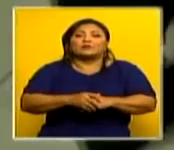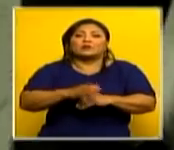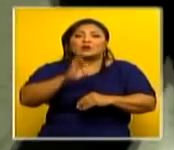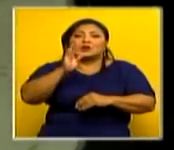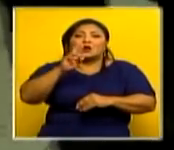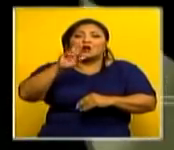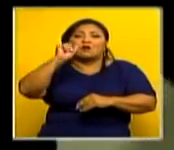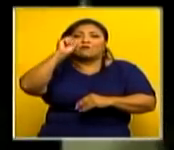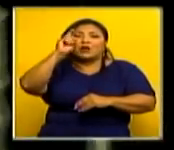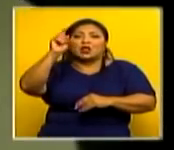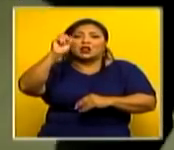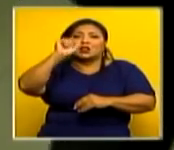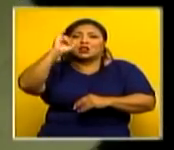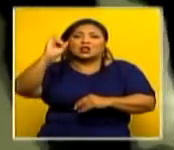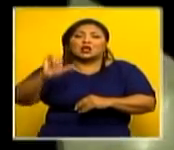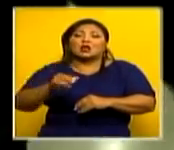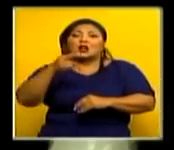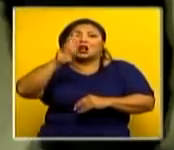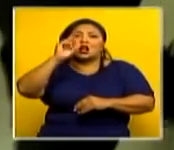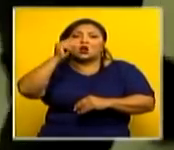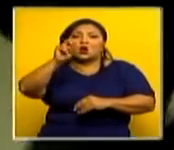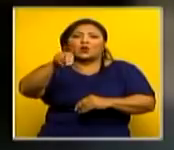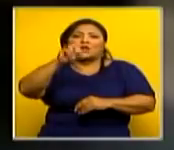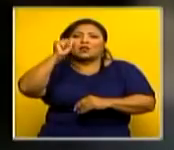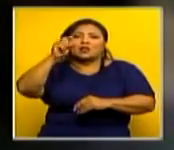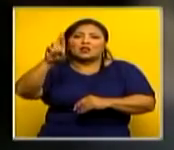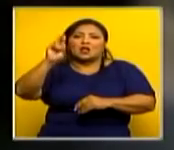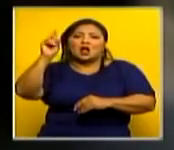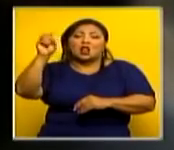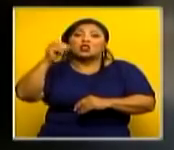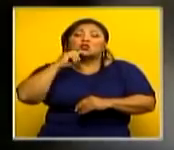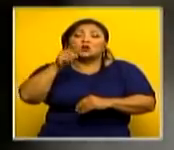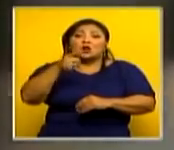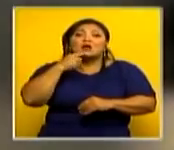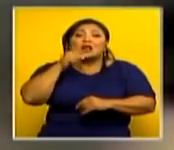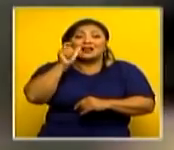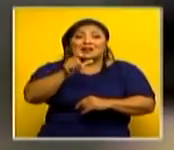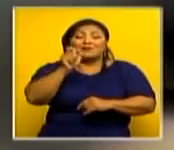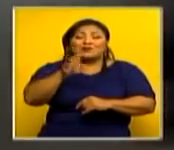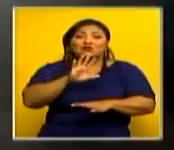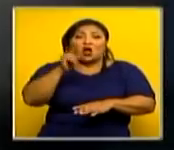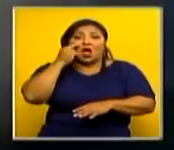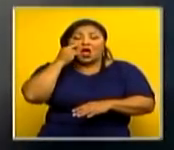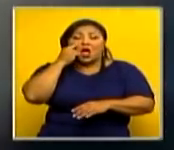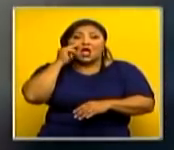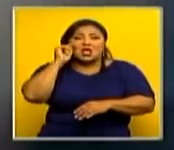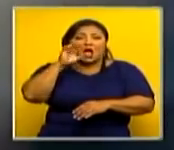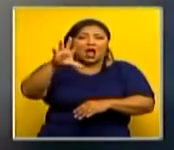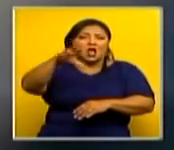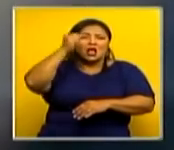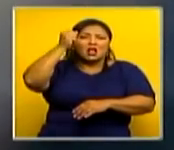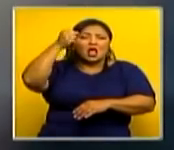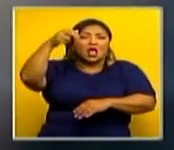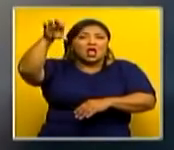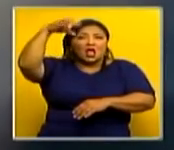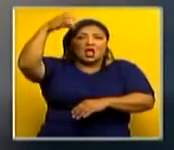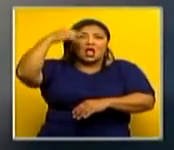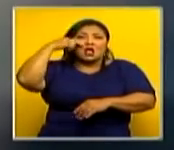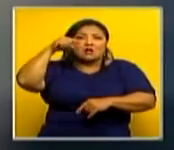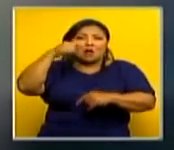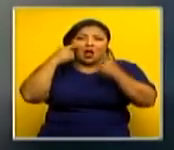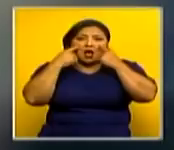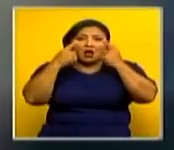Freddy Leonardo Reyes Marín y es la persona que ha sido captada en imágenes y ha